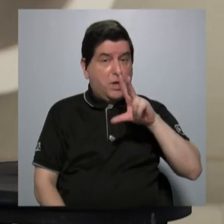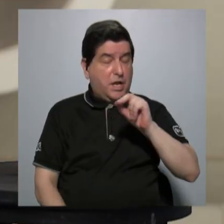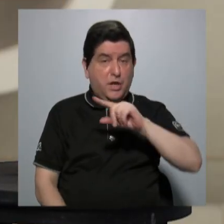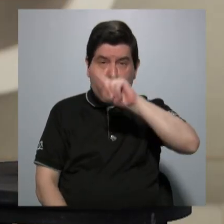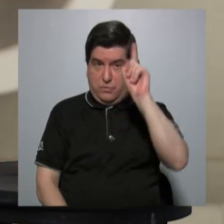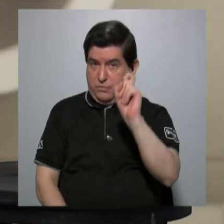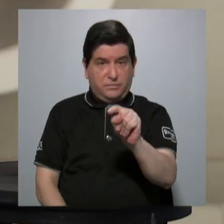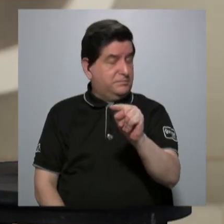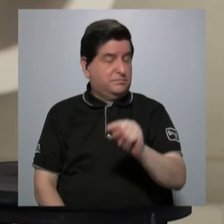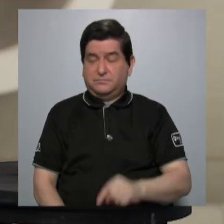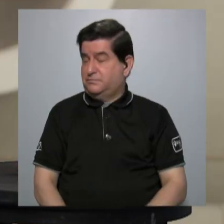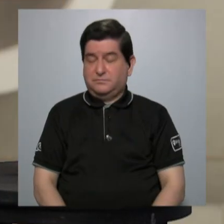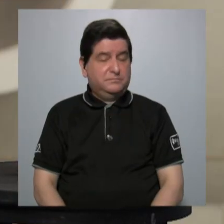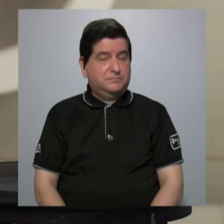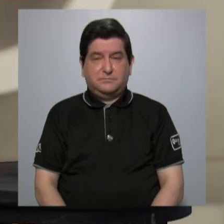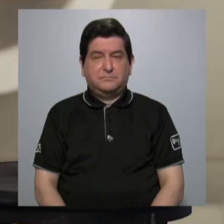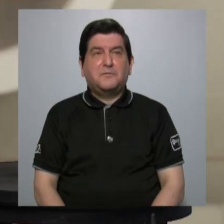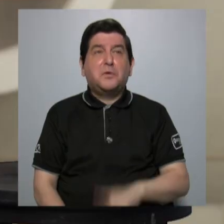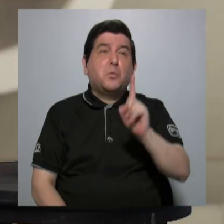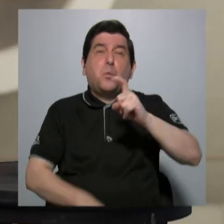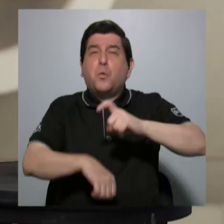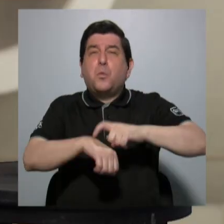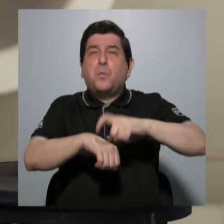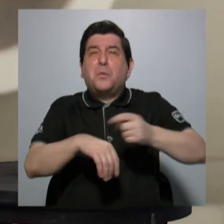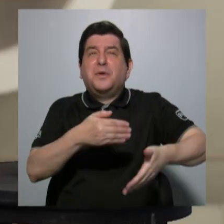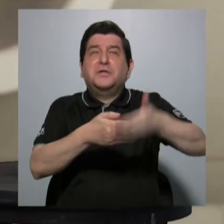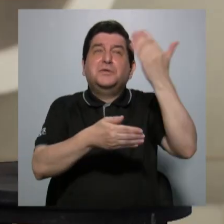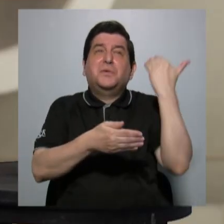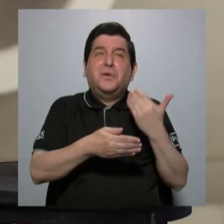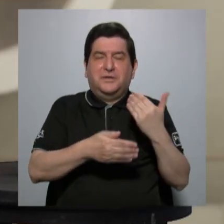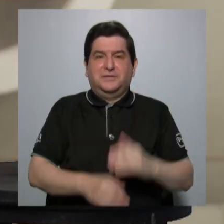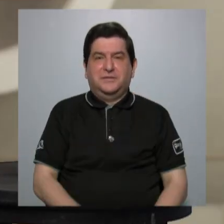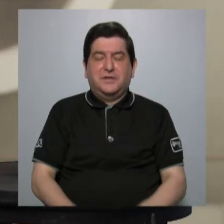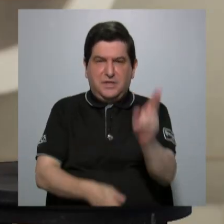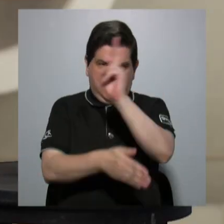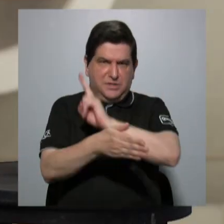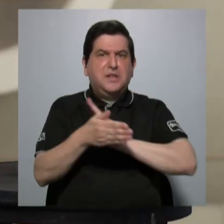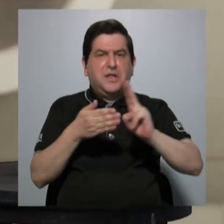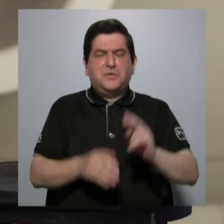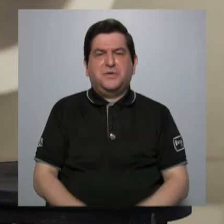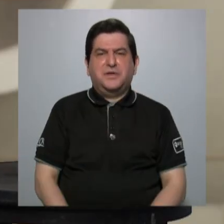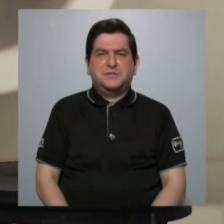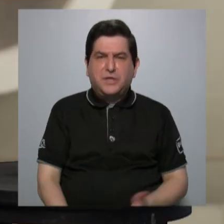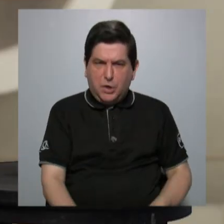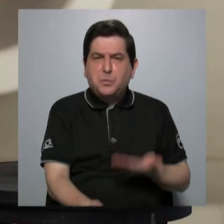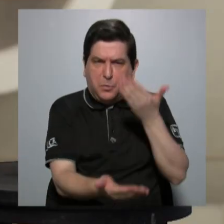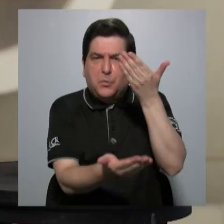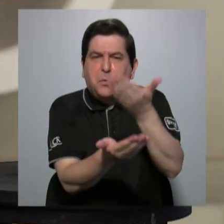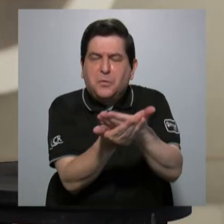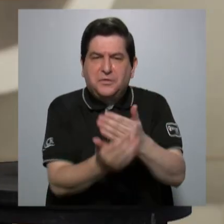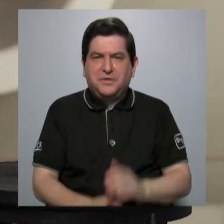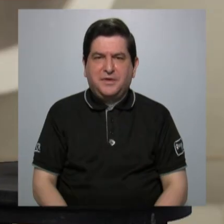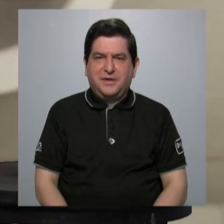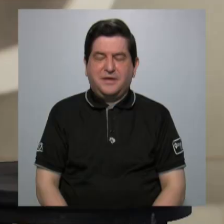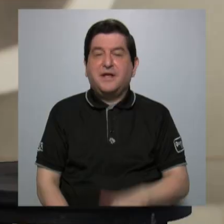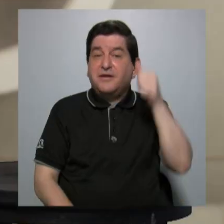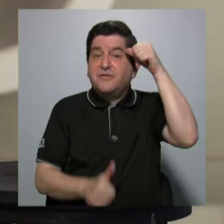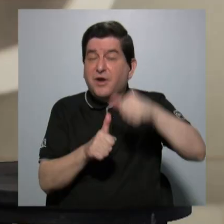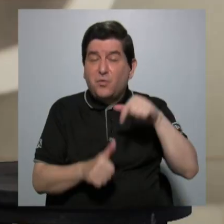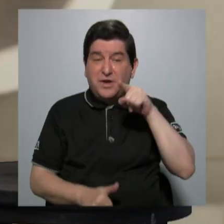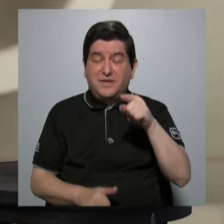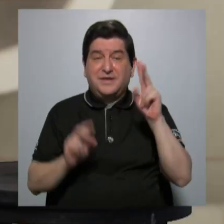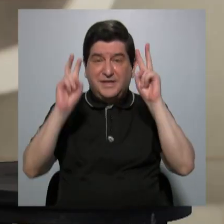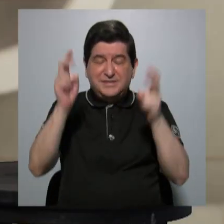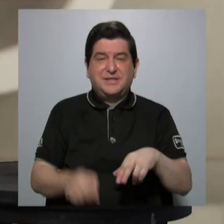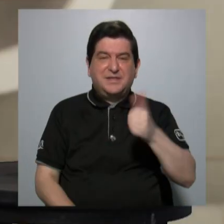no ha llegado ninguna consulta. En algún momento la universidad planteó que, estamos hablando que